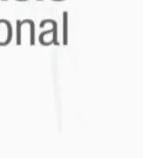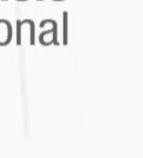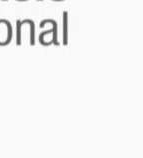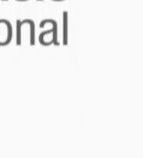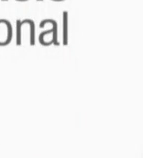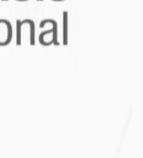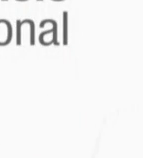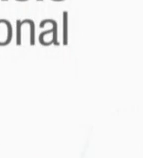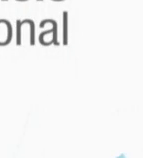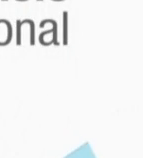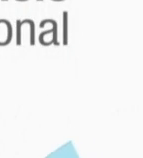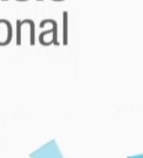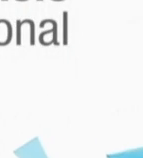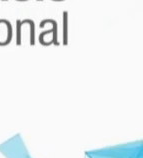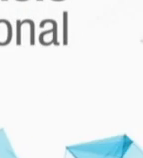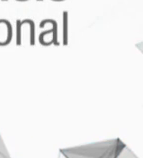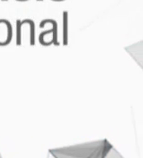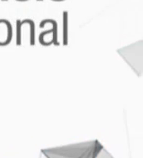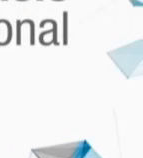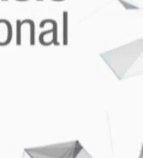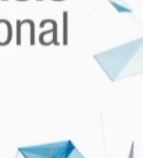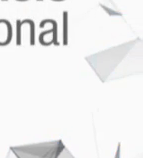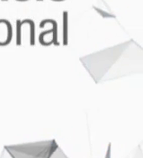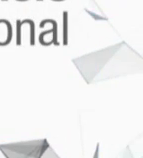Inicio de espacio promocional.